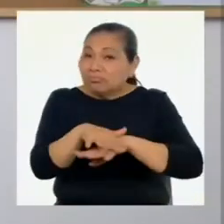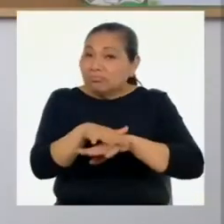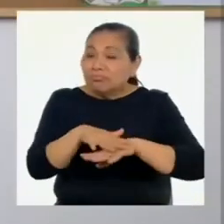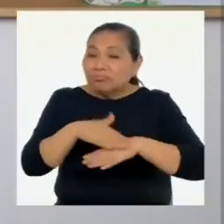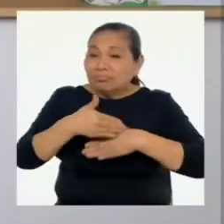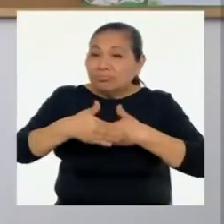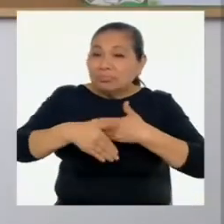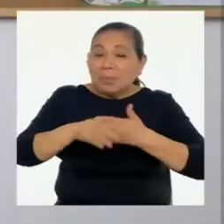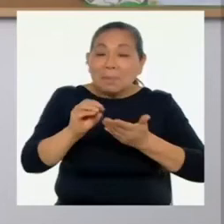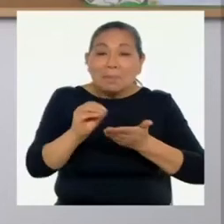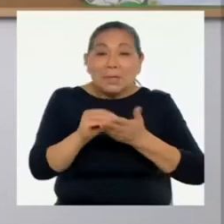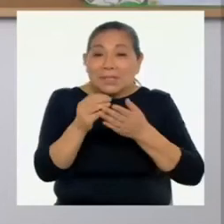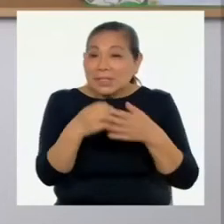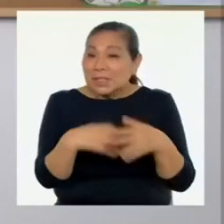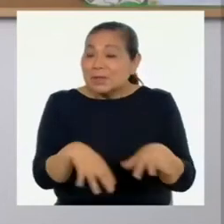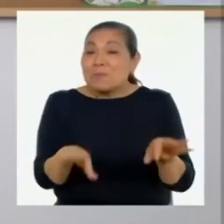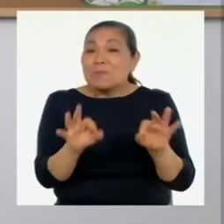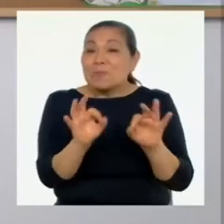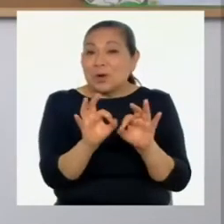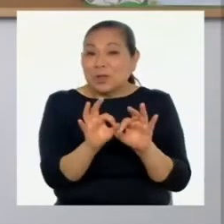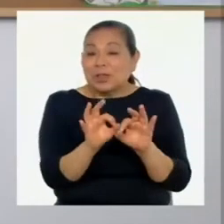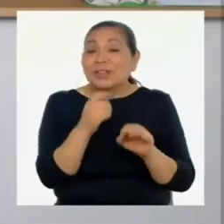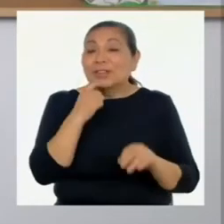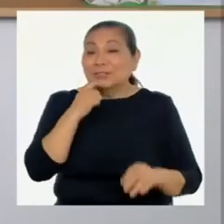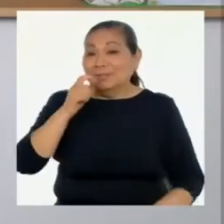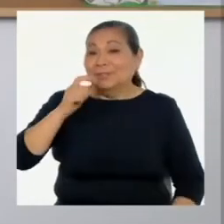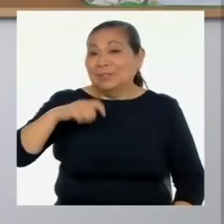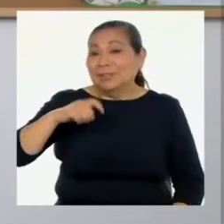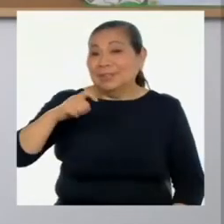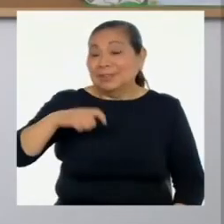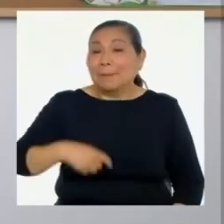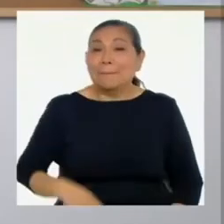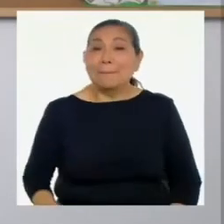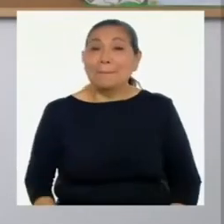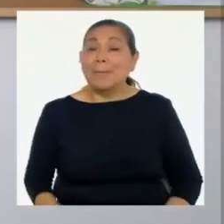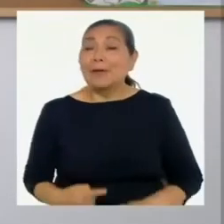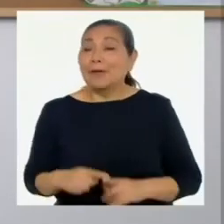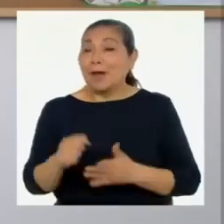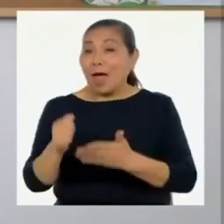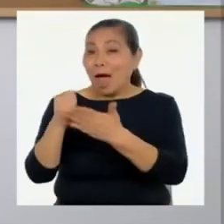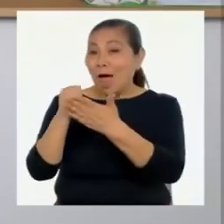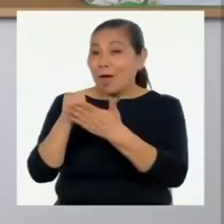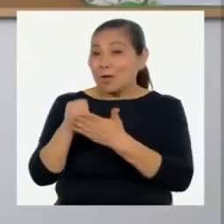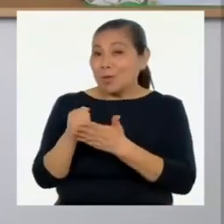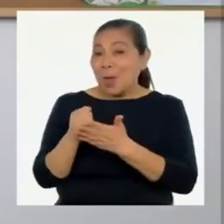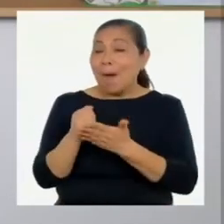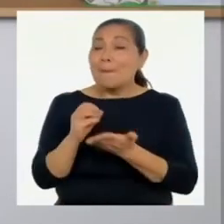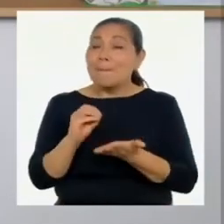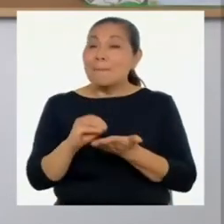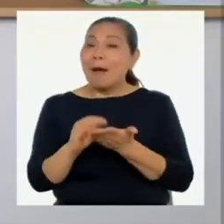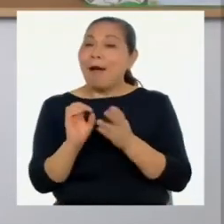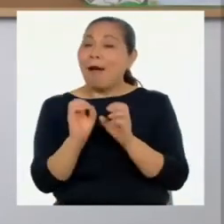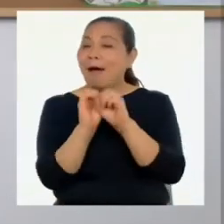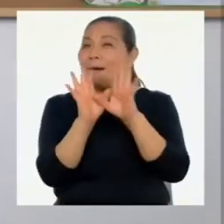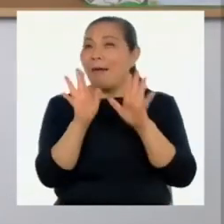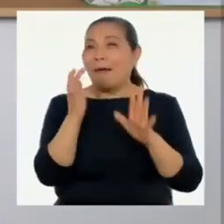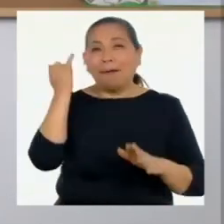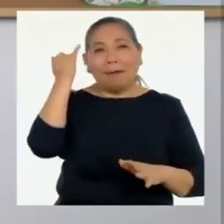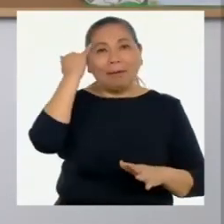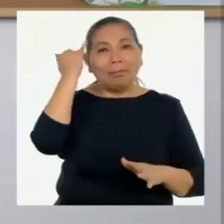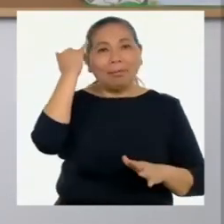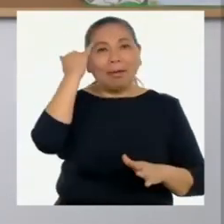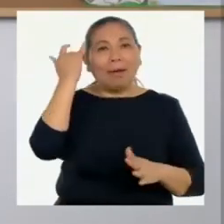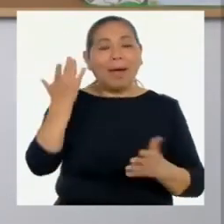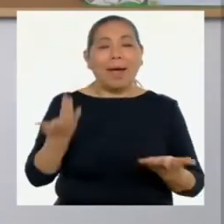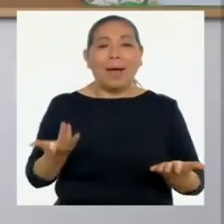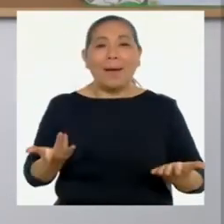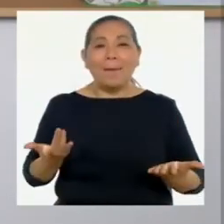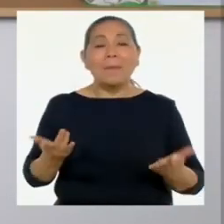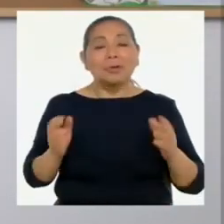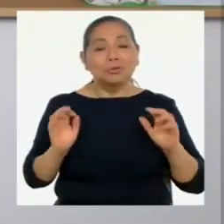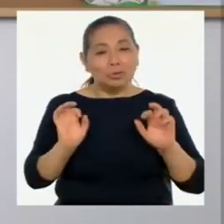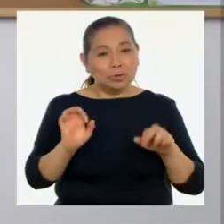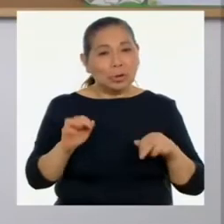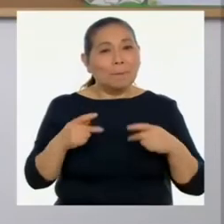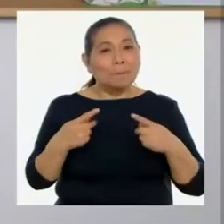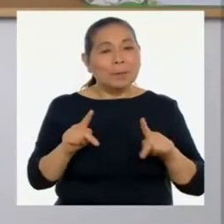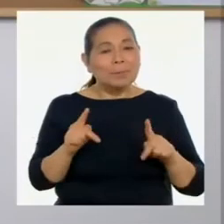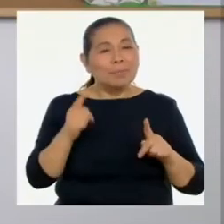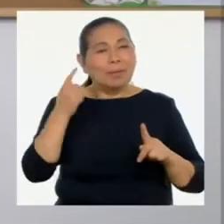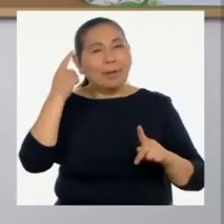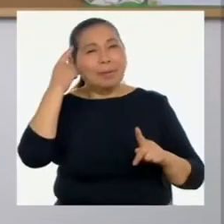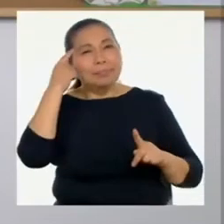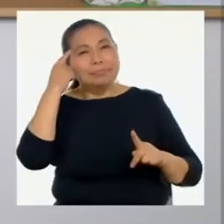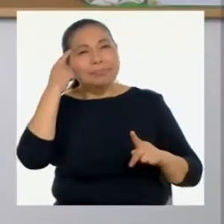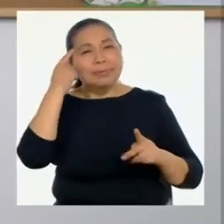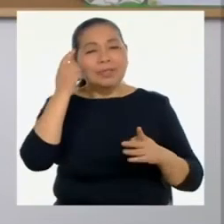planificación es un proceso muy importante y necesario, ya que nos ayuda a tener más claridad. Asimismo, nos permite